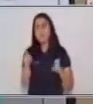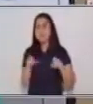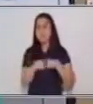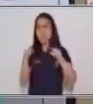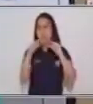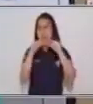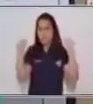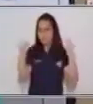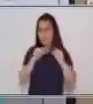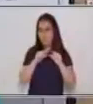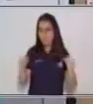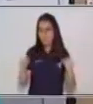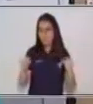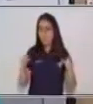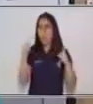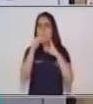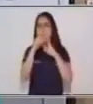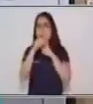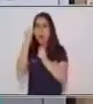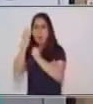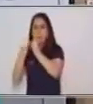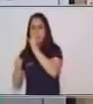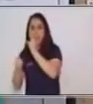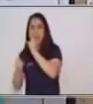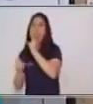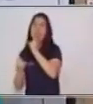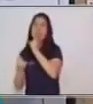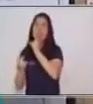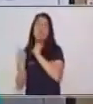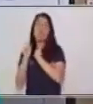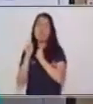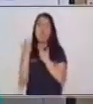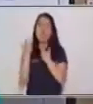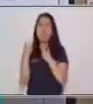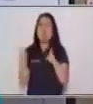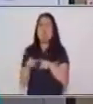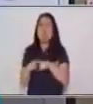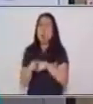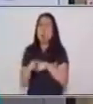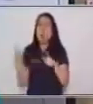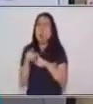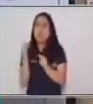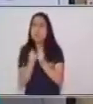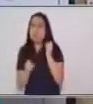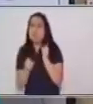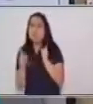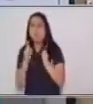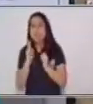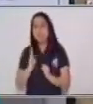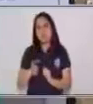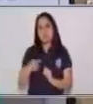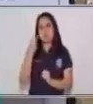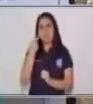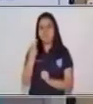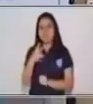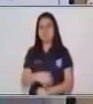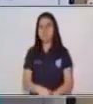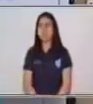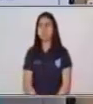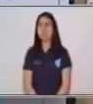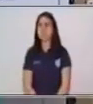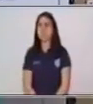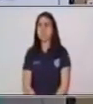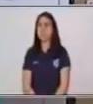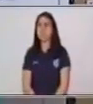tradicional a una rima. Entonces observemos. Al llegar la medianoche, a romper el llanto el niño, esta va a